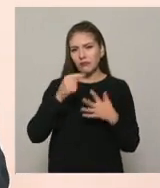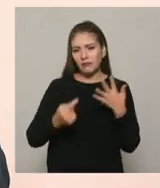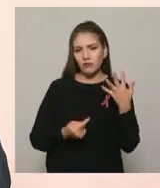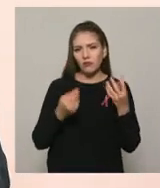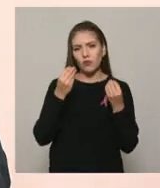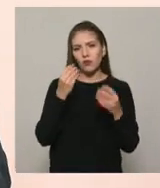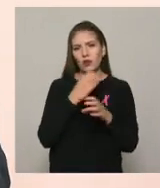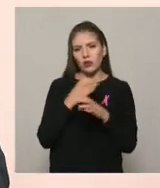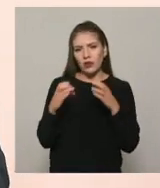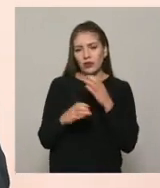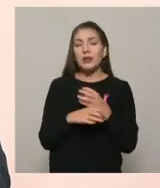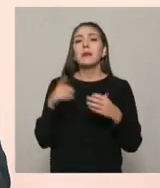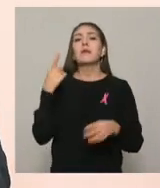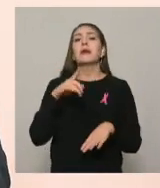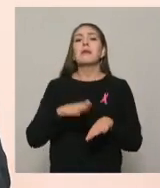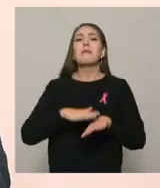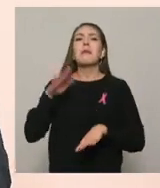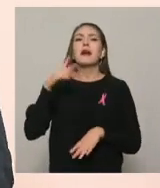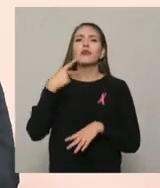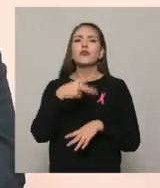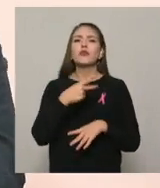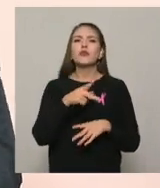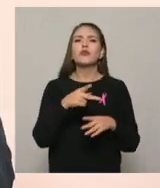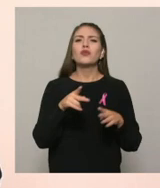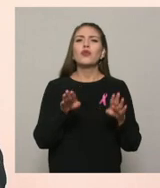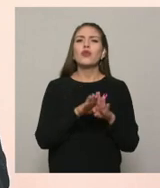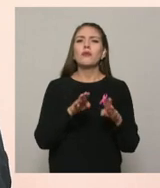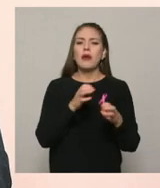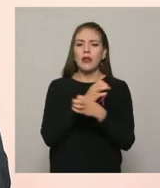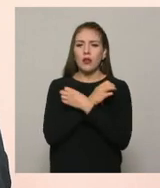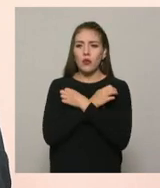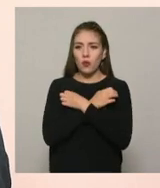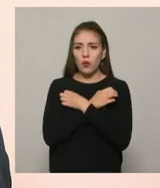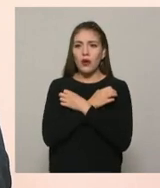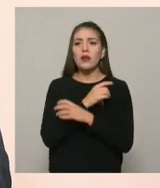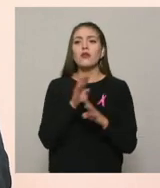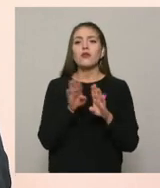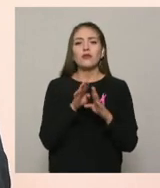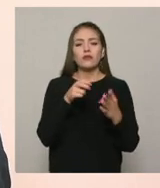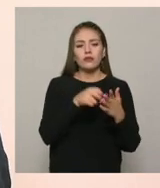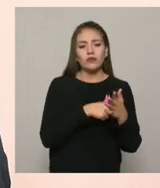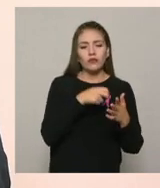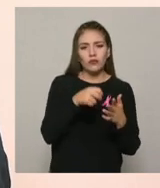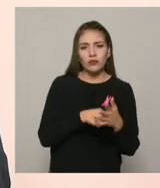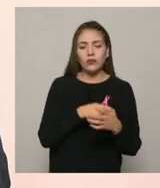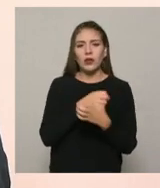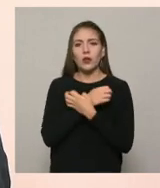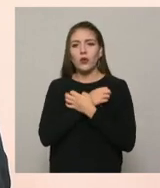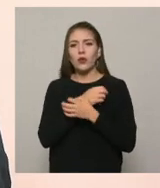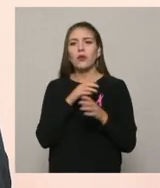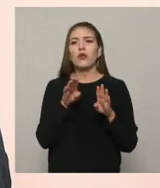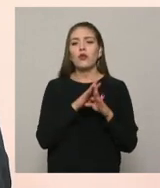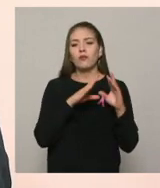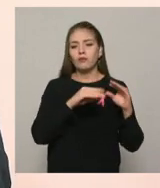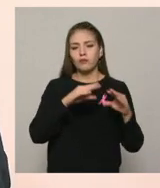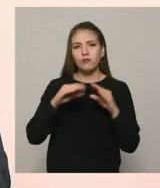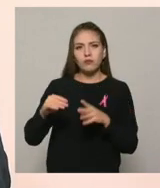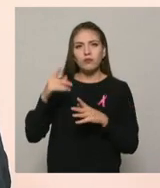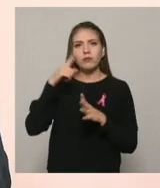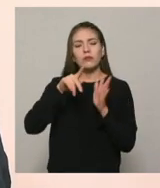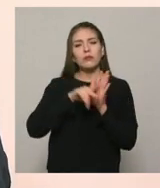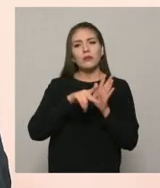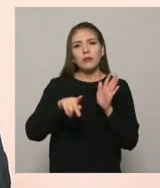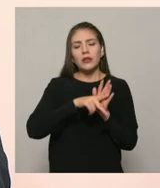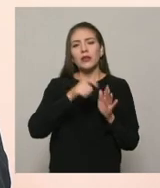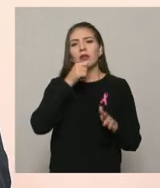el aspecto educativo, la manera en cómo nos educan y cómo nos educamos nosotros como periodistas, cómo nos formamos. Muchas